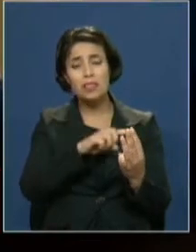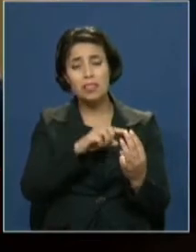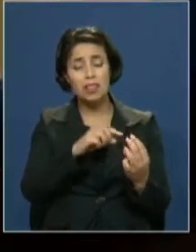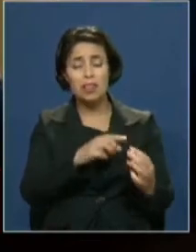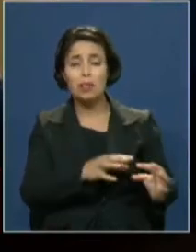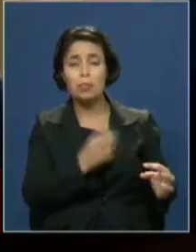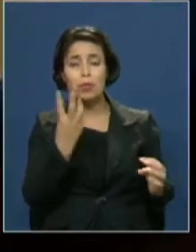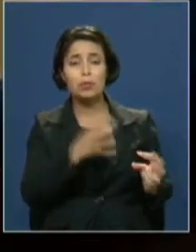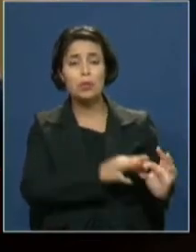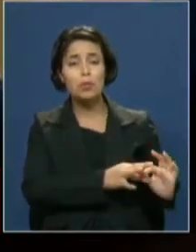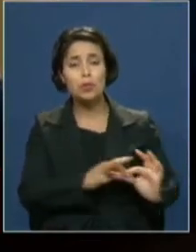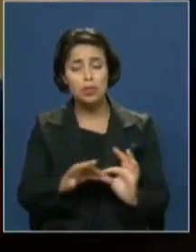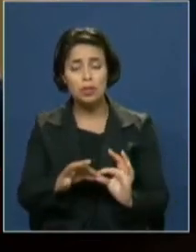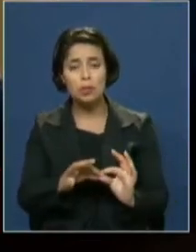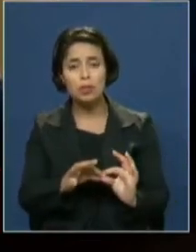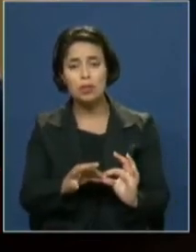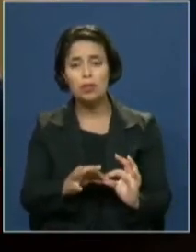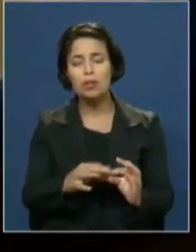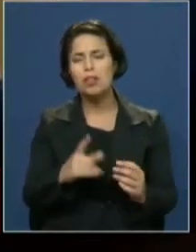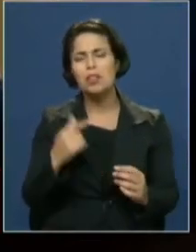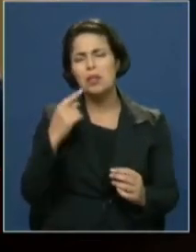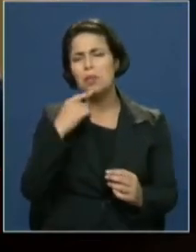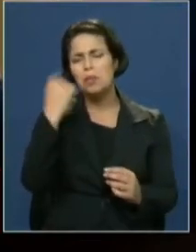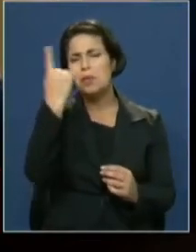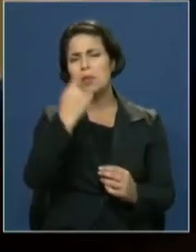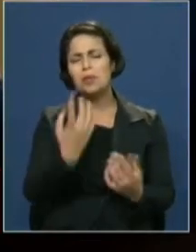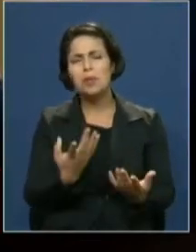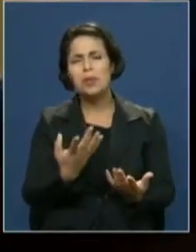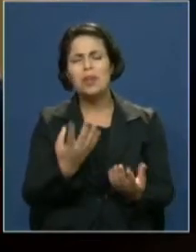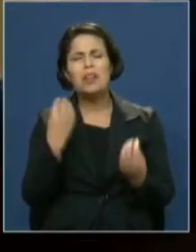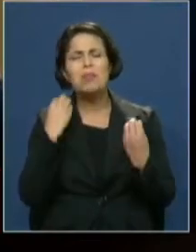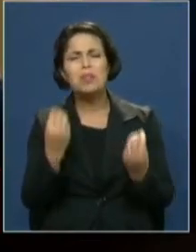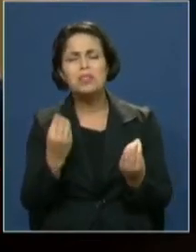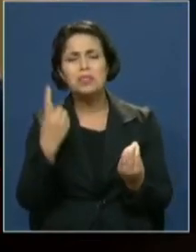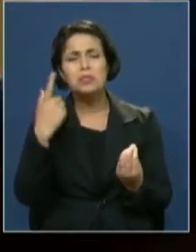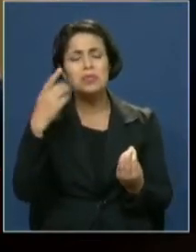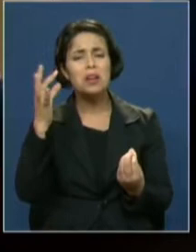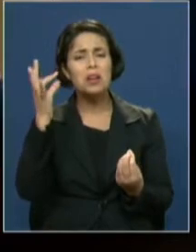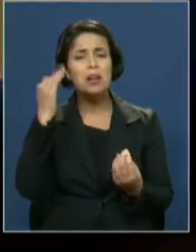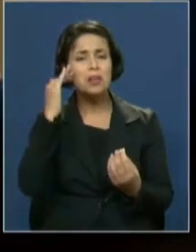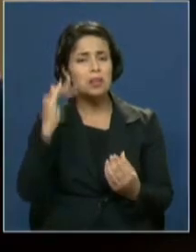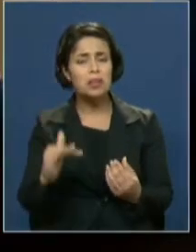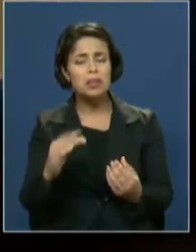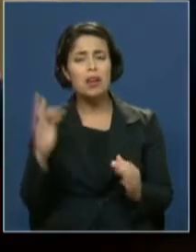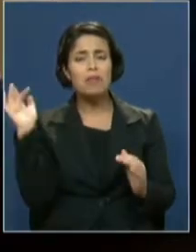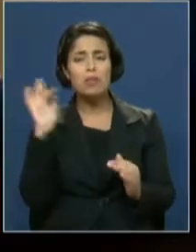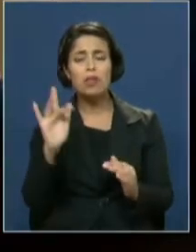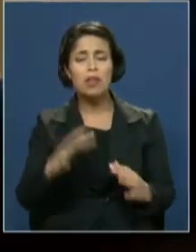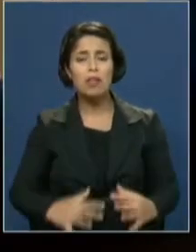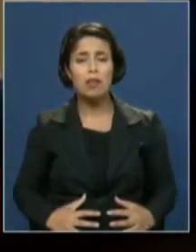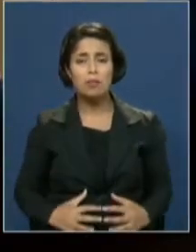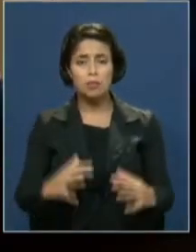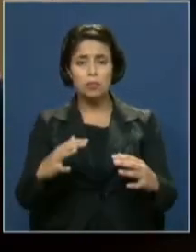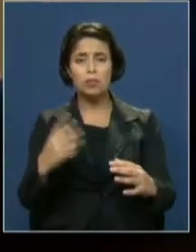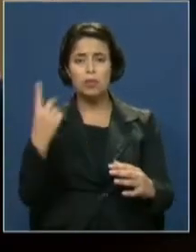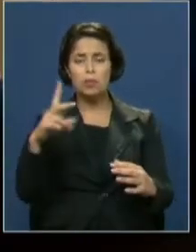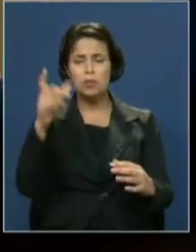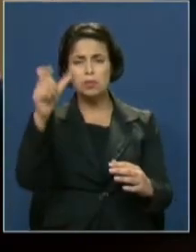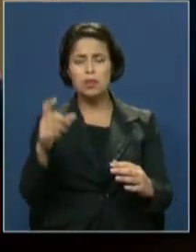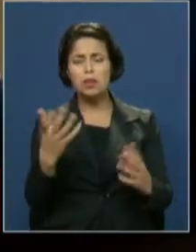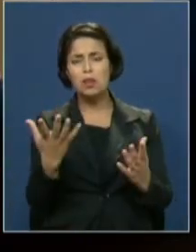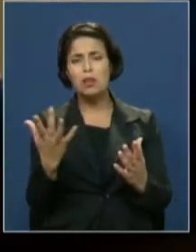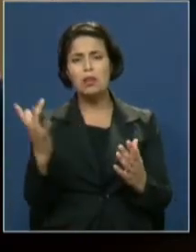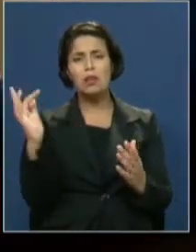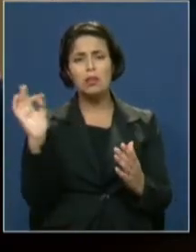provincial. Es así donde me pregunto, ¿qué sucede si una niña violada que queda embarazada de su agresor